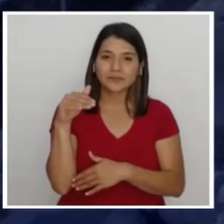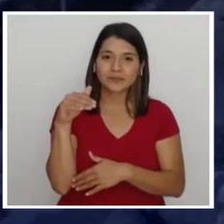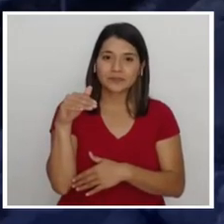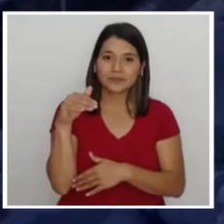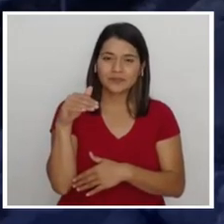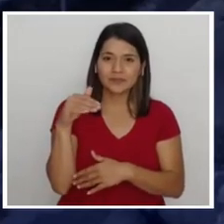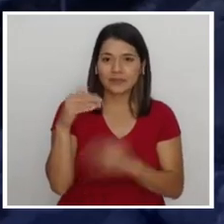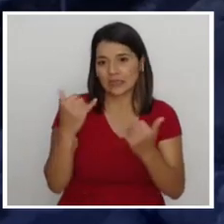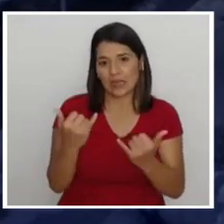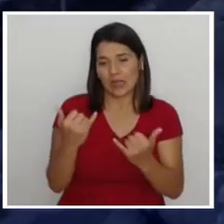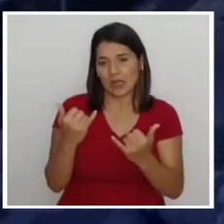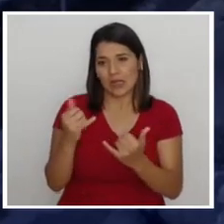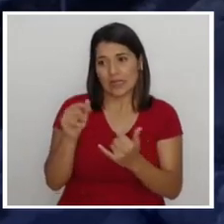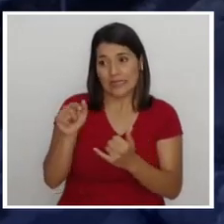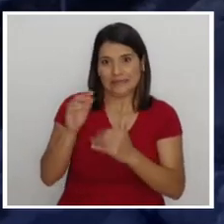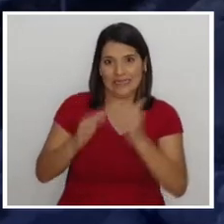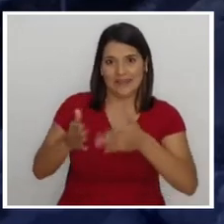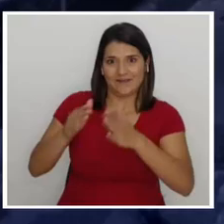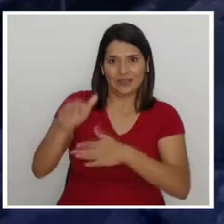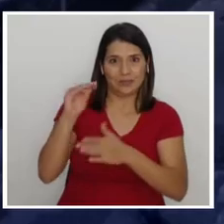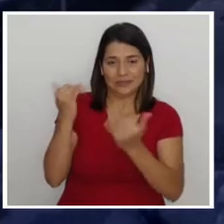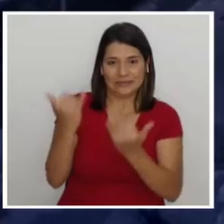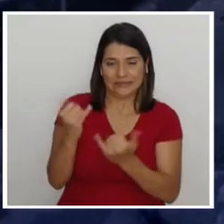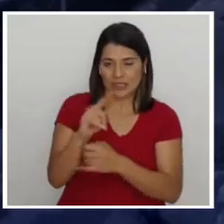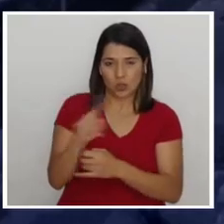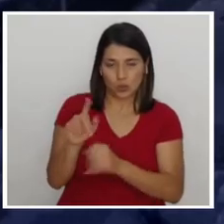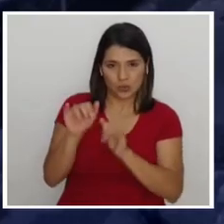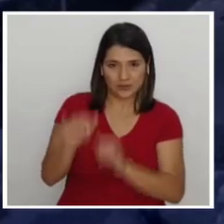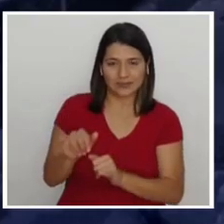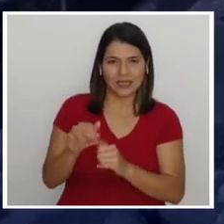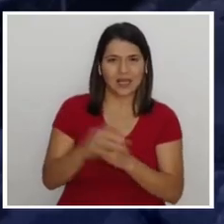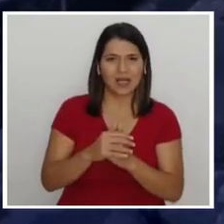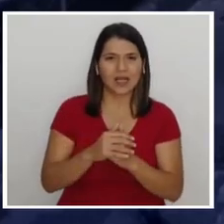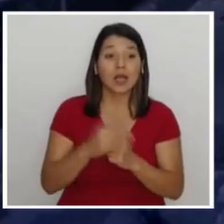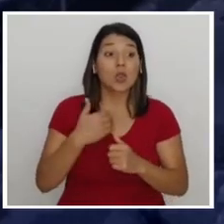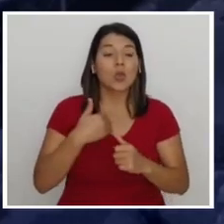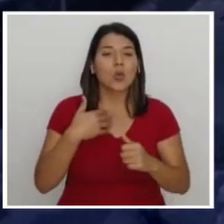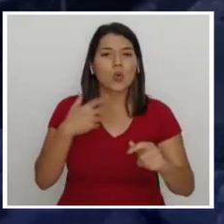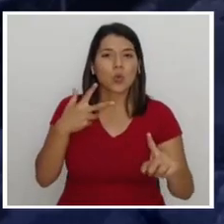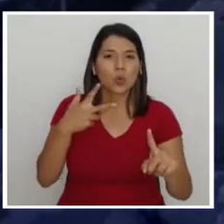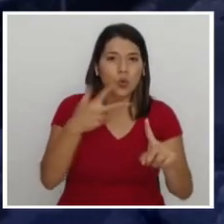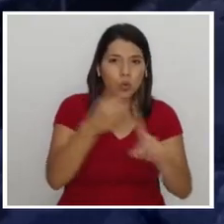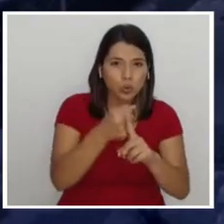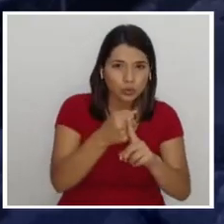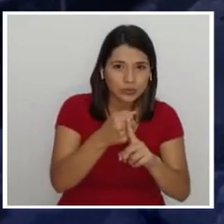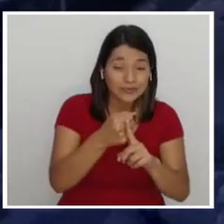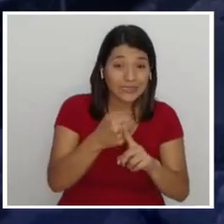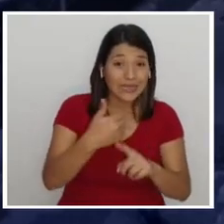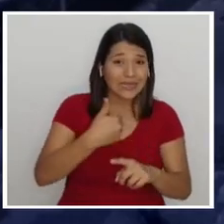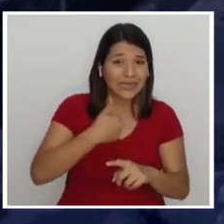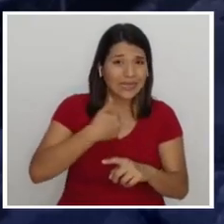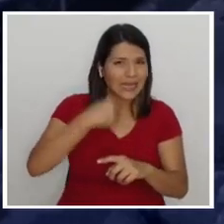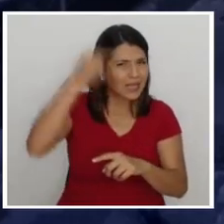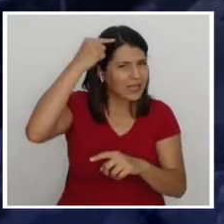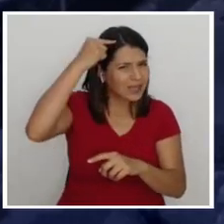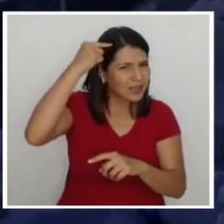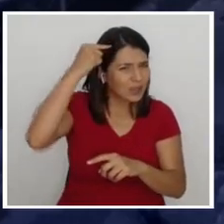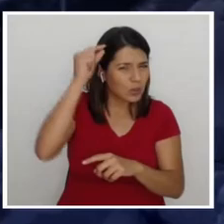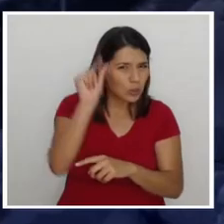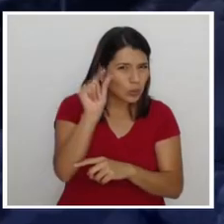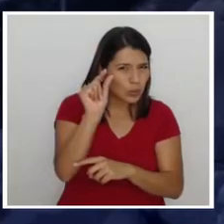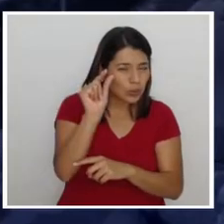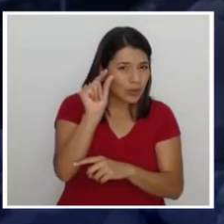metros tuvo un accidente de tránsito. Tenía una herida muy pequeña en su cabeza, muy pequeña. Pero como